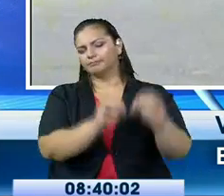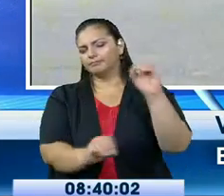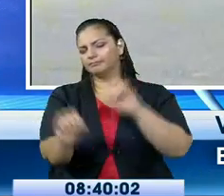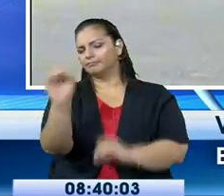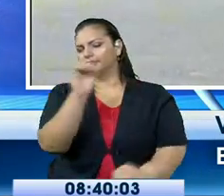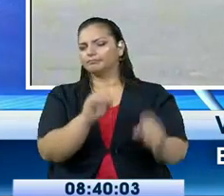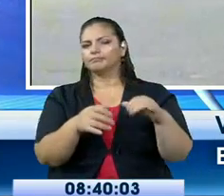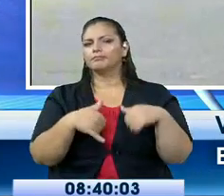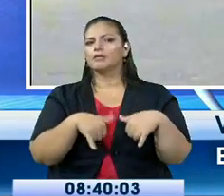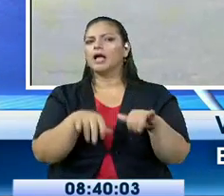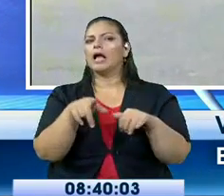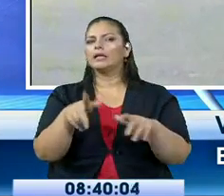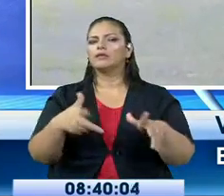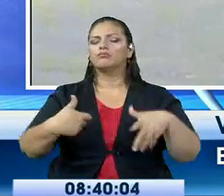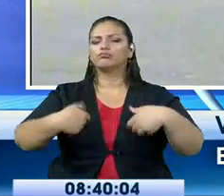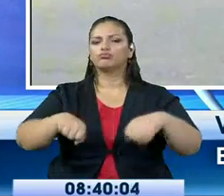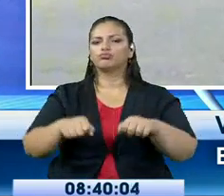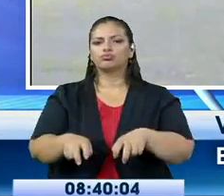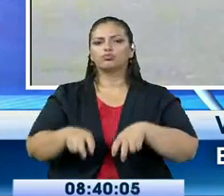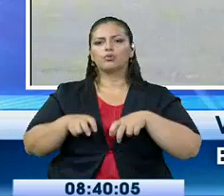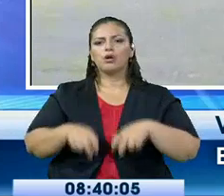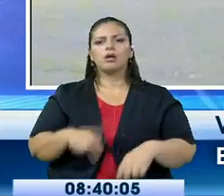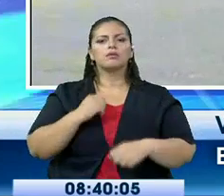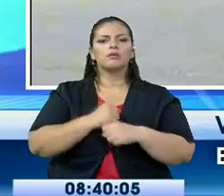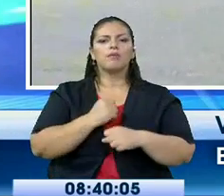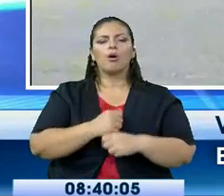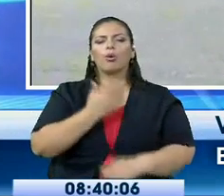está el comportamiento de nuestros queridos amigos